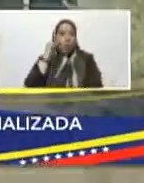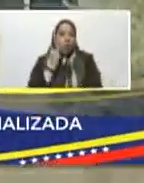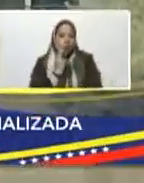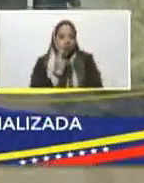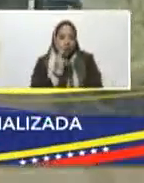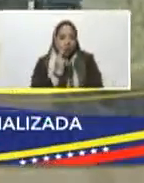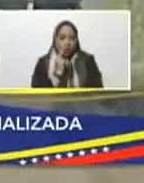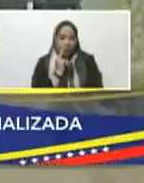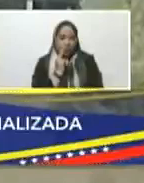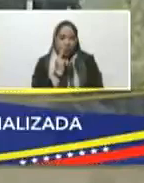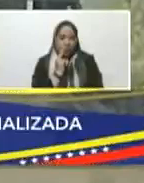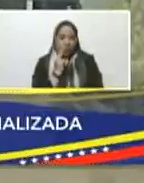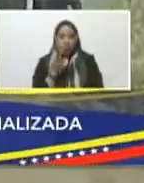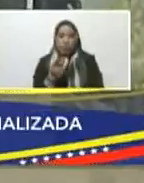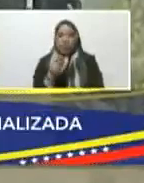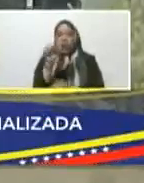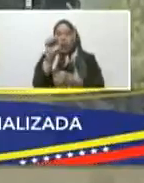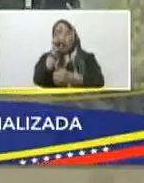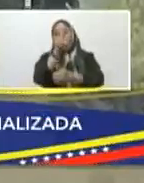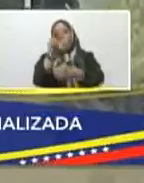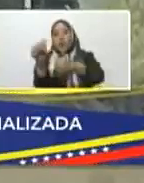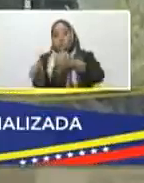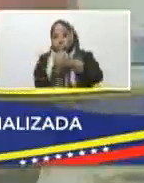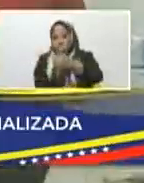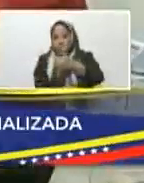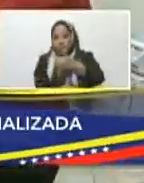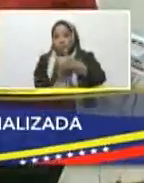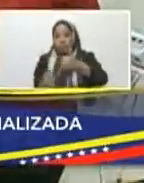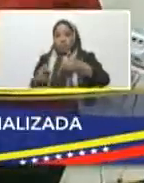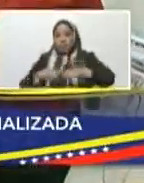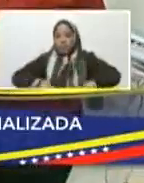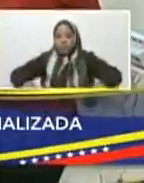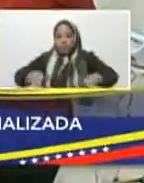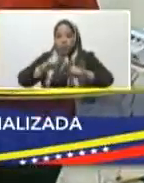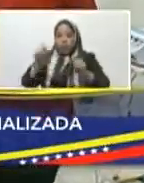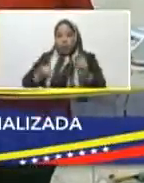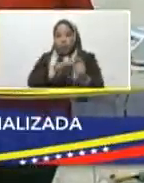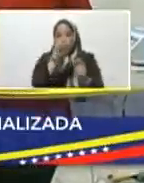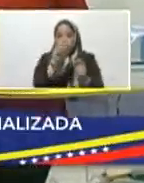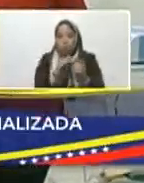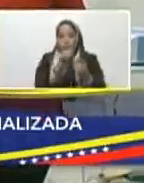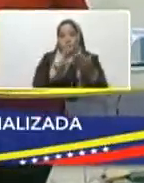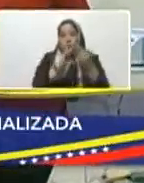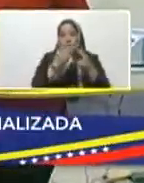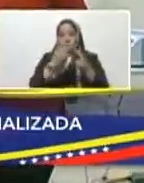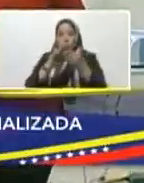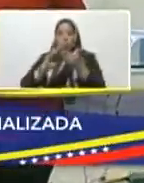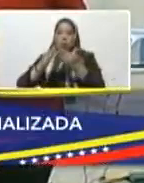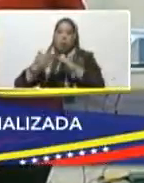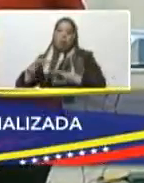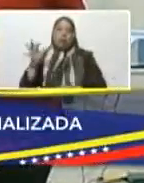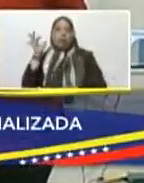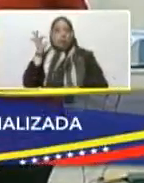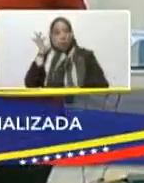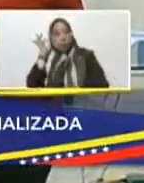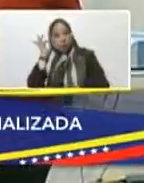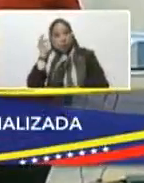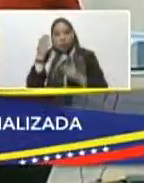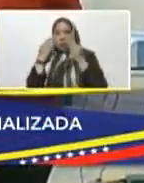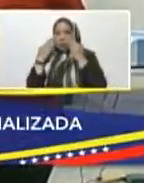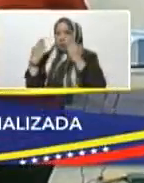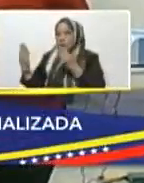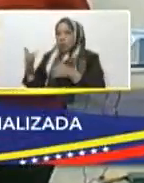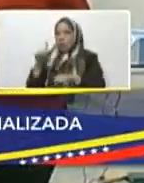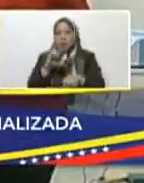acompaña la viceministra de la Reambulatoria Especializada y Comunal, nuestra compañera Yovisimar Rivas, el